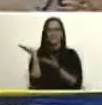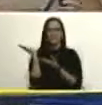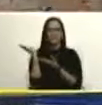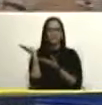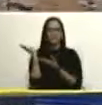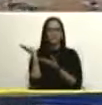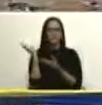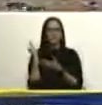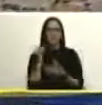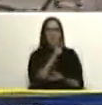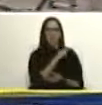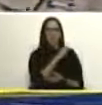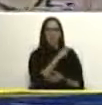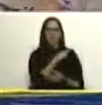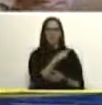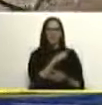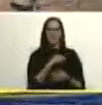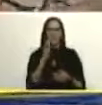Jefa de la UVC, La Salle.